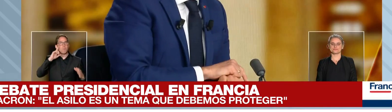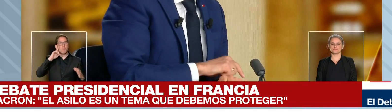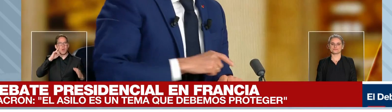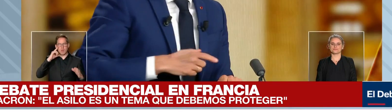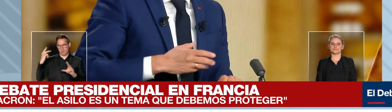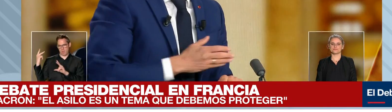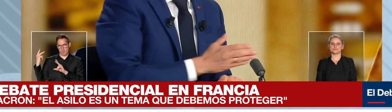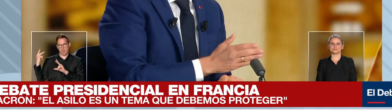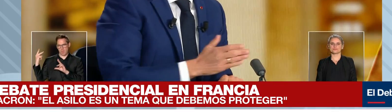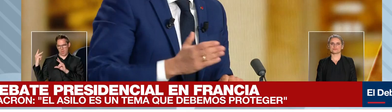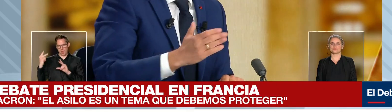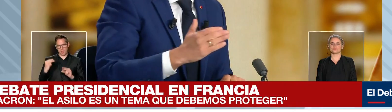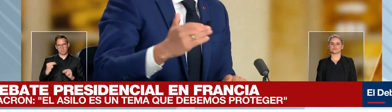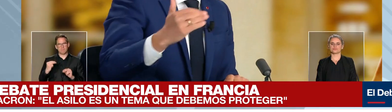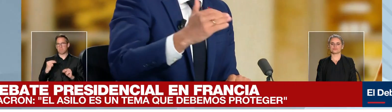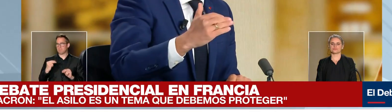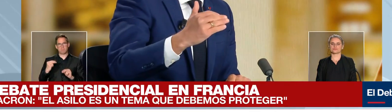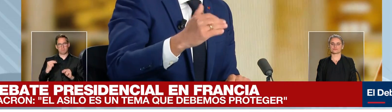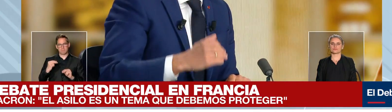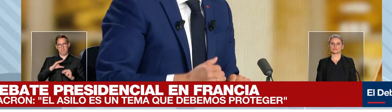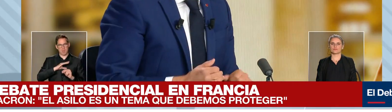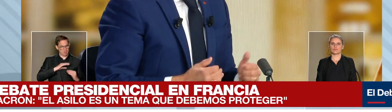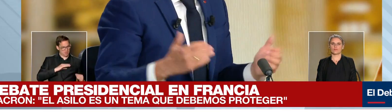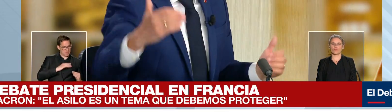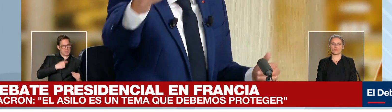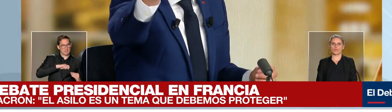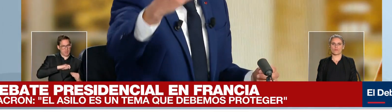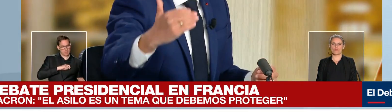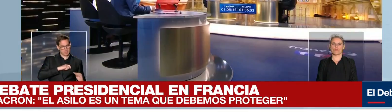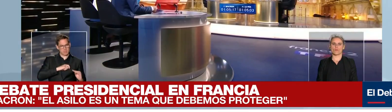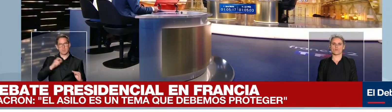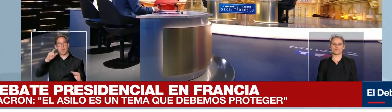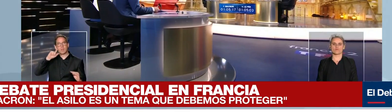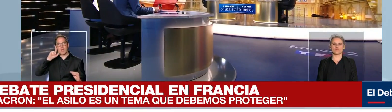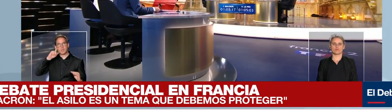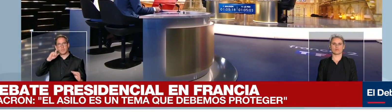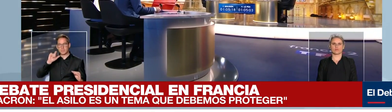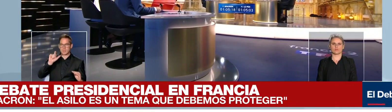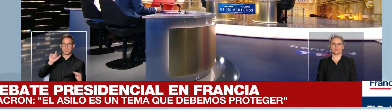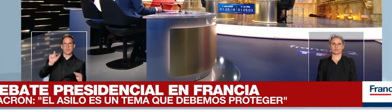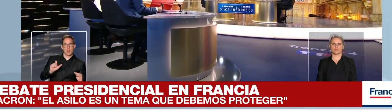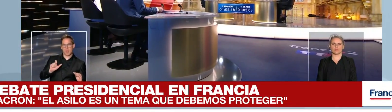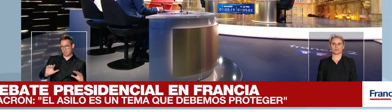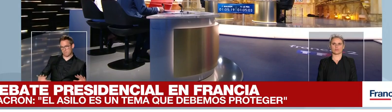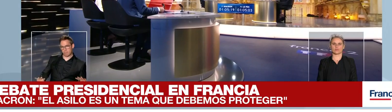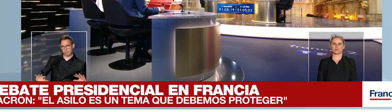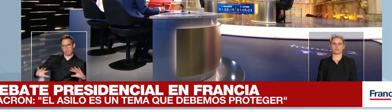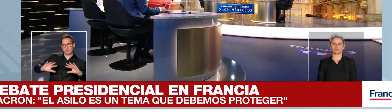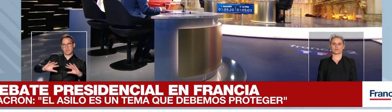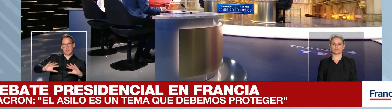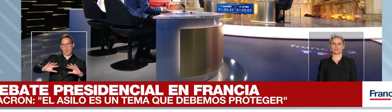de llegada. Es muchas veces a través de Italia, Grecia o España que llegan. Ahora también de la frontera